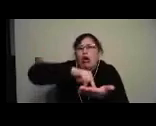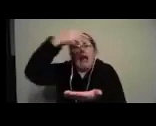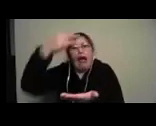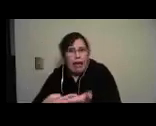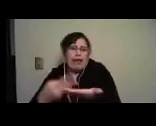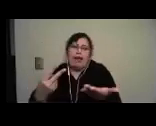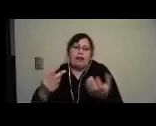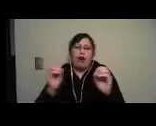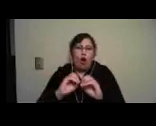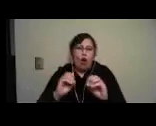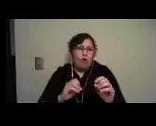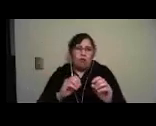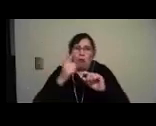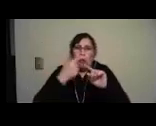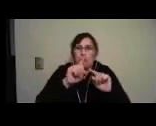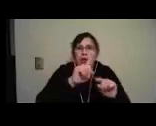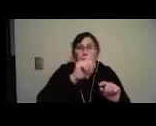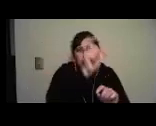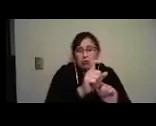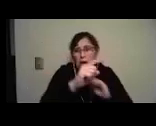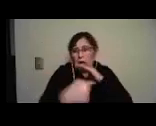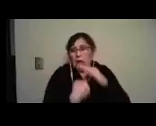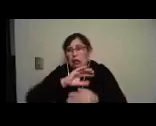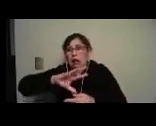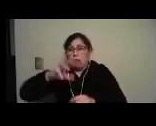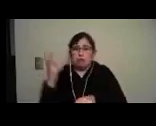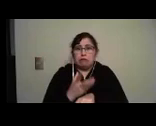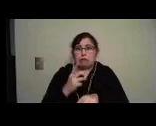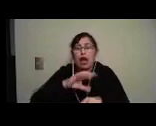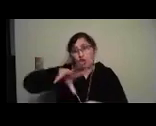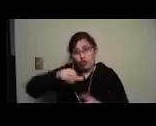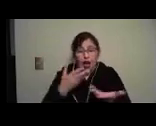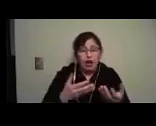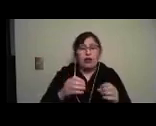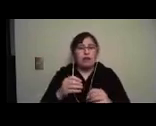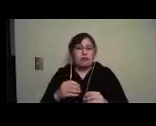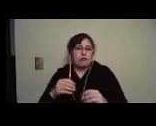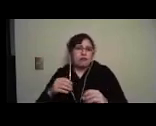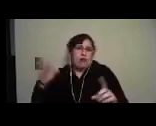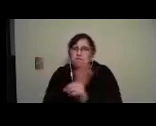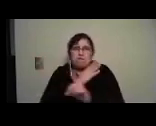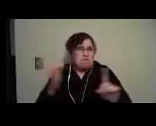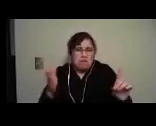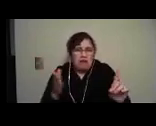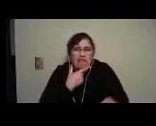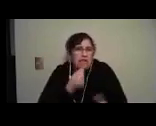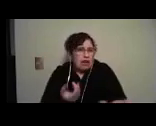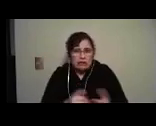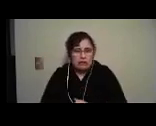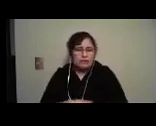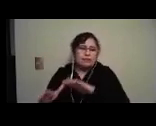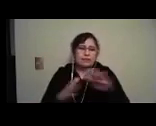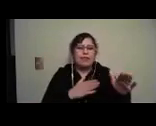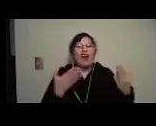dentro del hogar, entonces, y eso es algo que no debe de pasar. Escaras, ¿cierto? En condición de postrado, fracturas